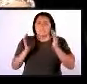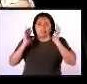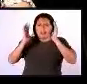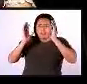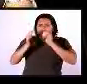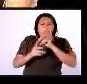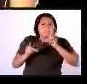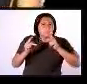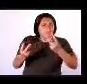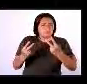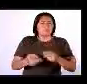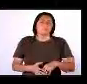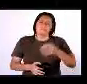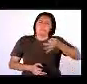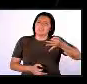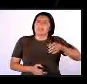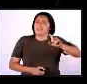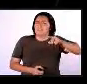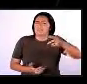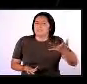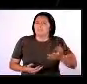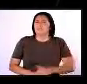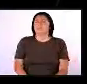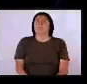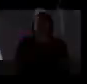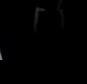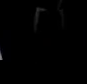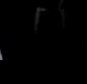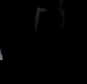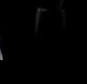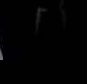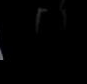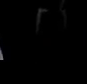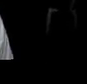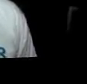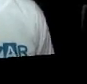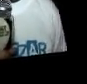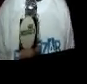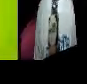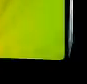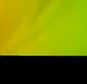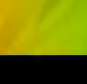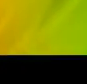más exclusivos, de verdad. Eso es lo que necesitamos.